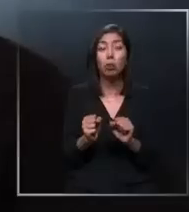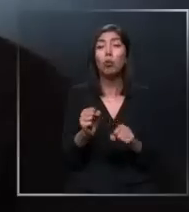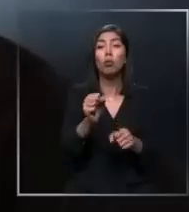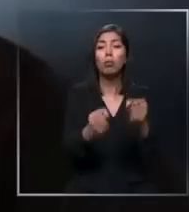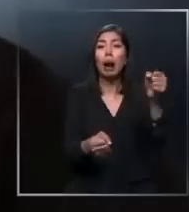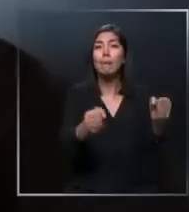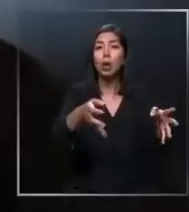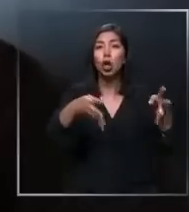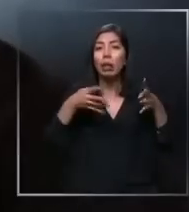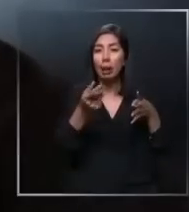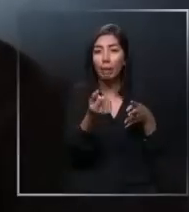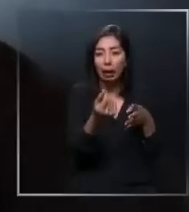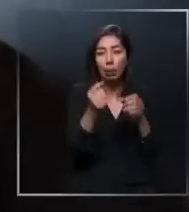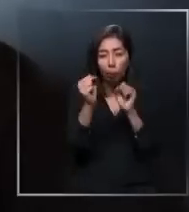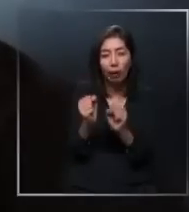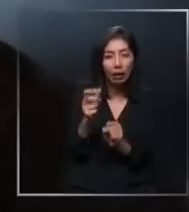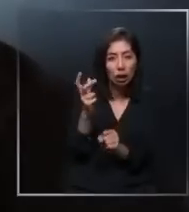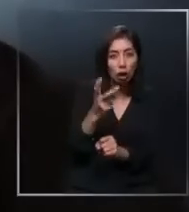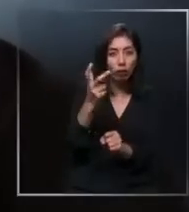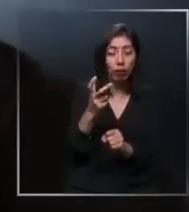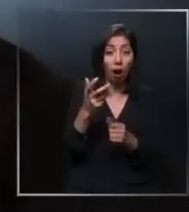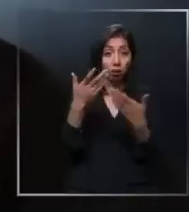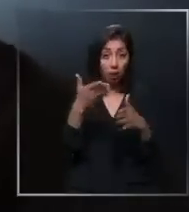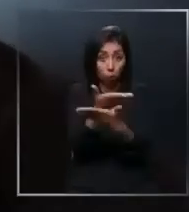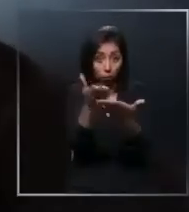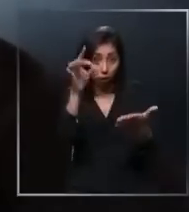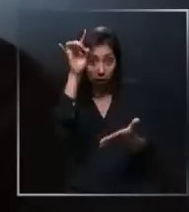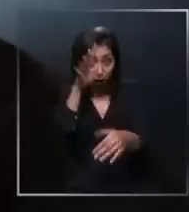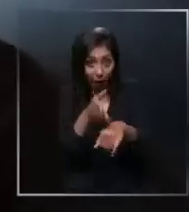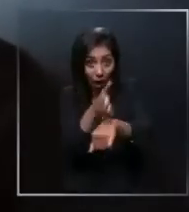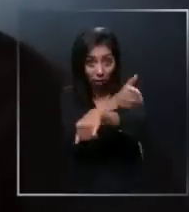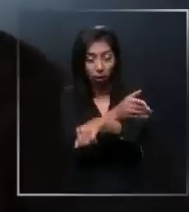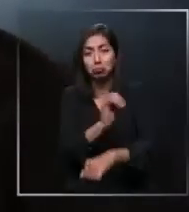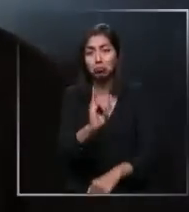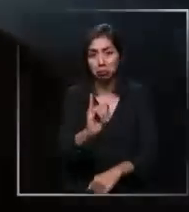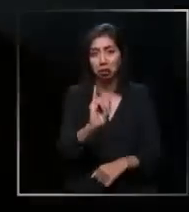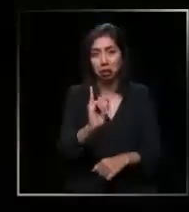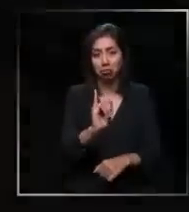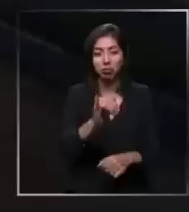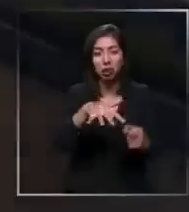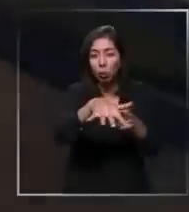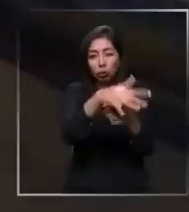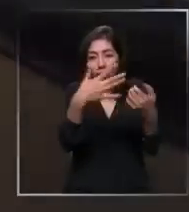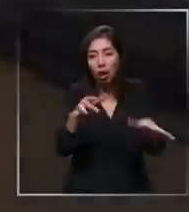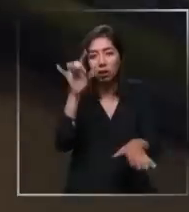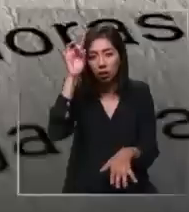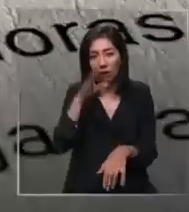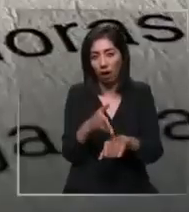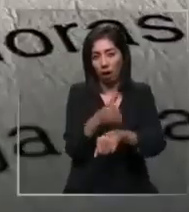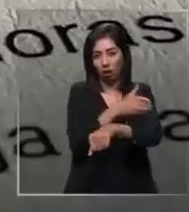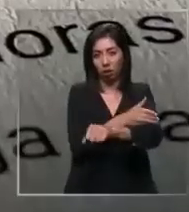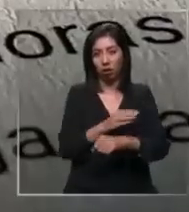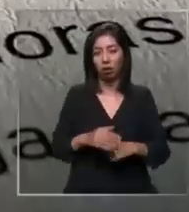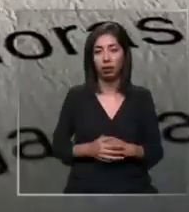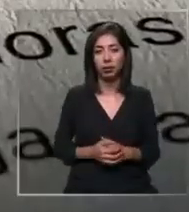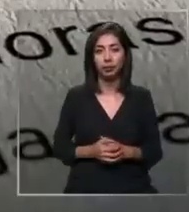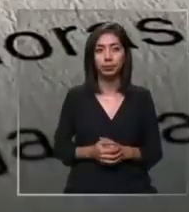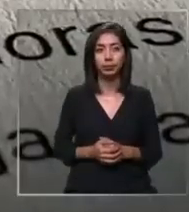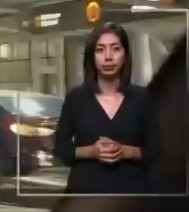valores. O sea, ya se sabía. Sí, sí. Este hecho se sabía.